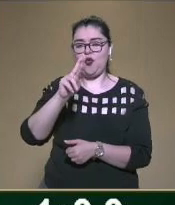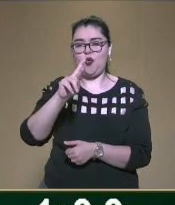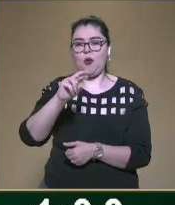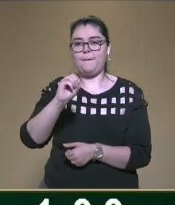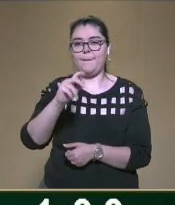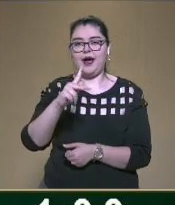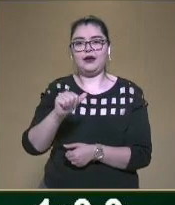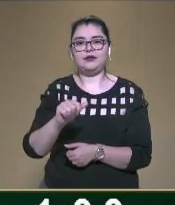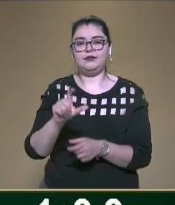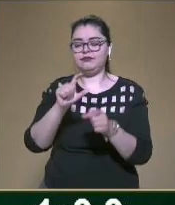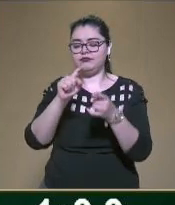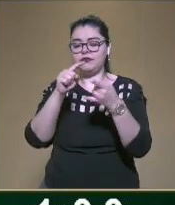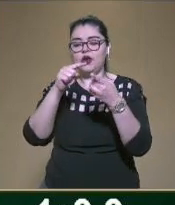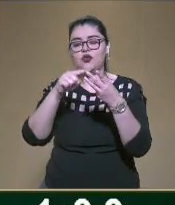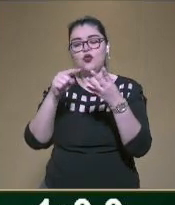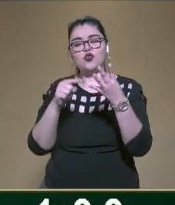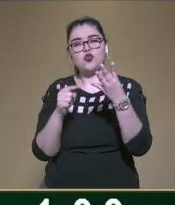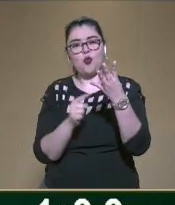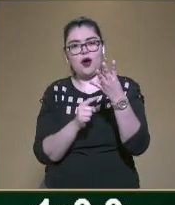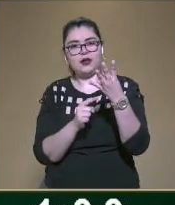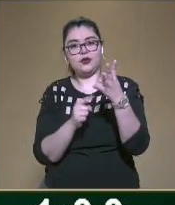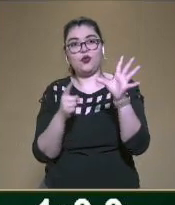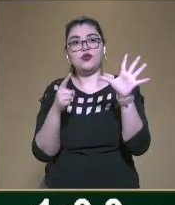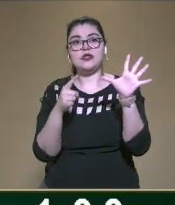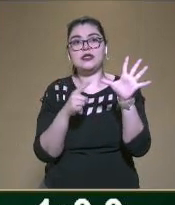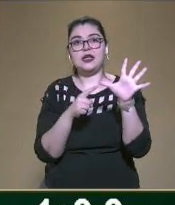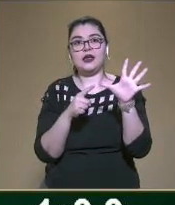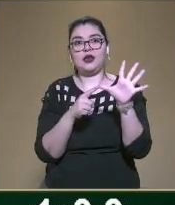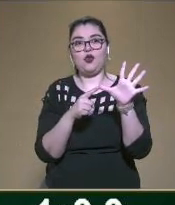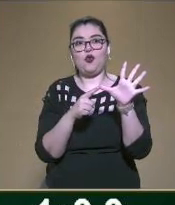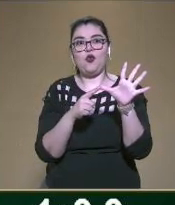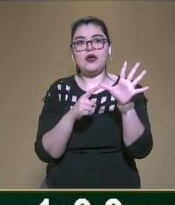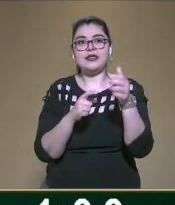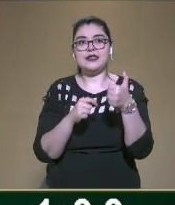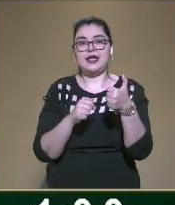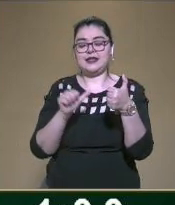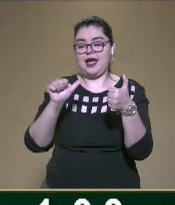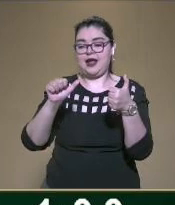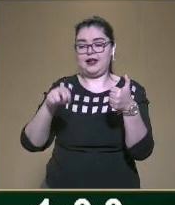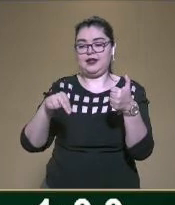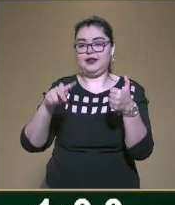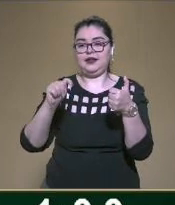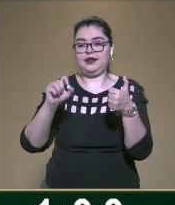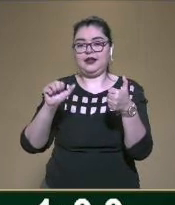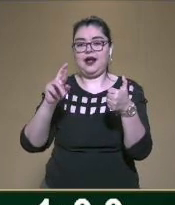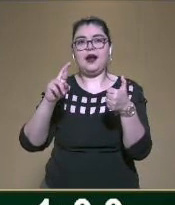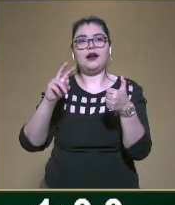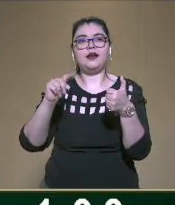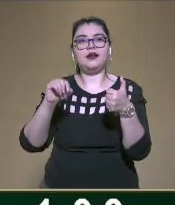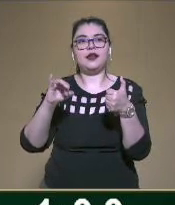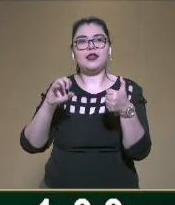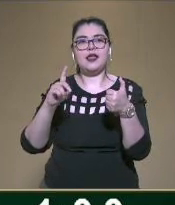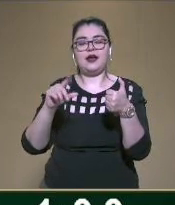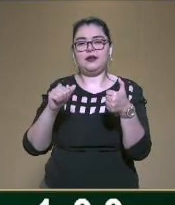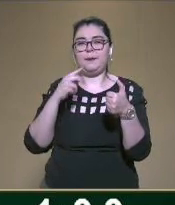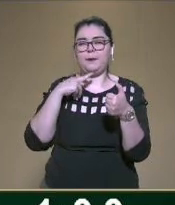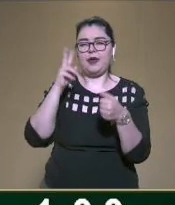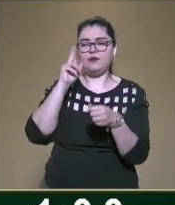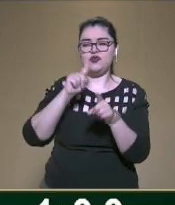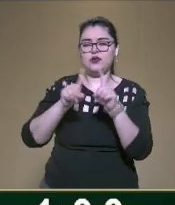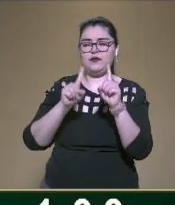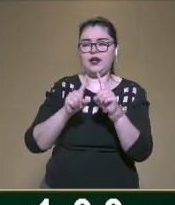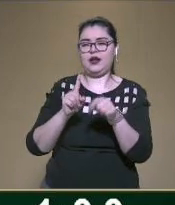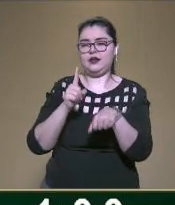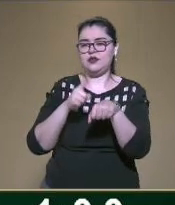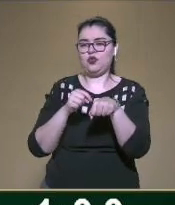África. 4, Asia. 5, Oceanía. Y 6, Antártida. Si tú lo ordenas por orden alfabético, a lo mejor cambia el orden,